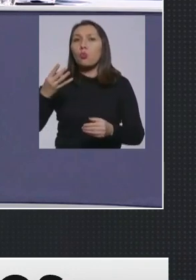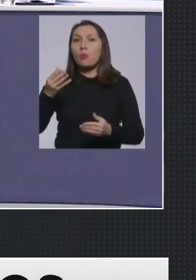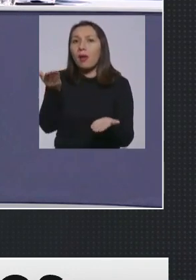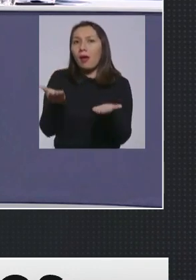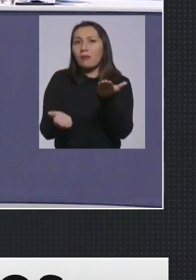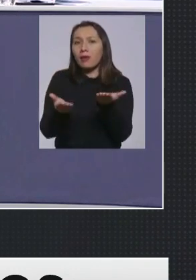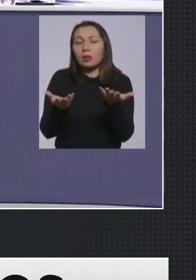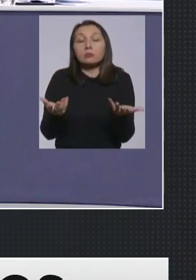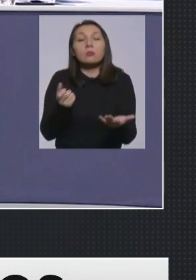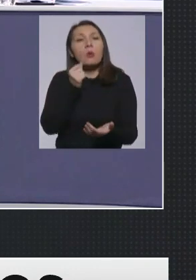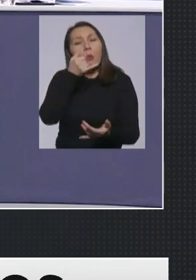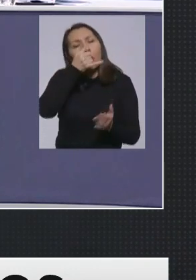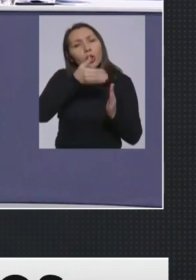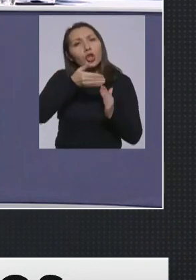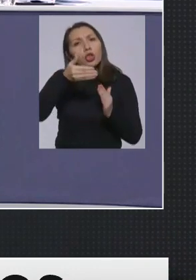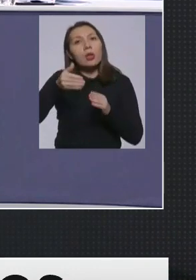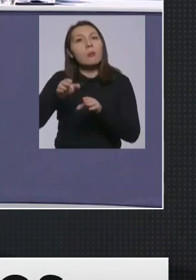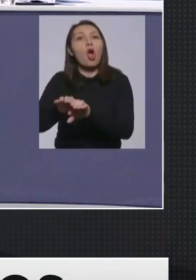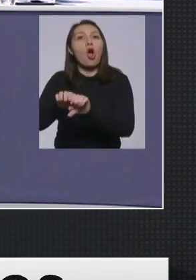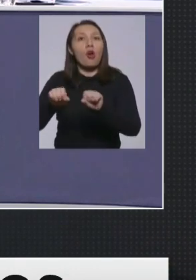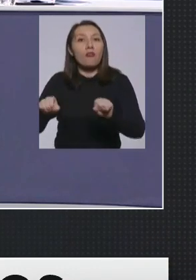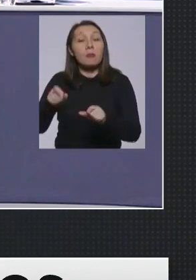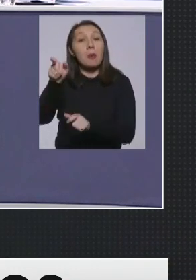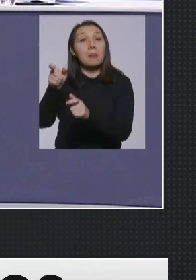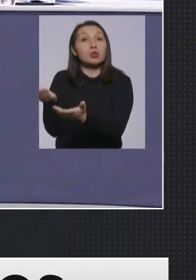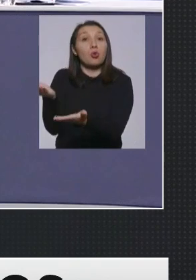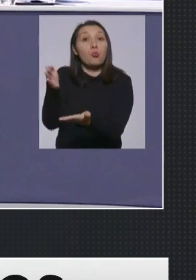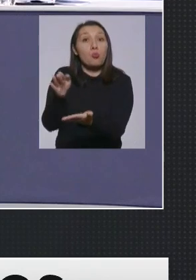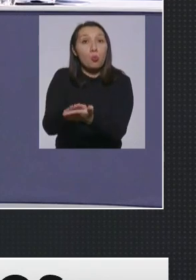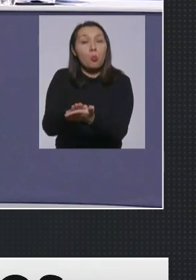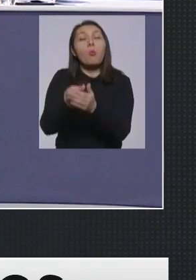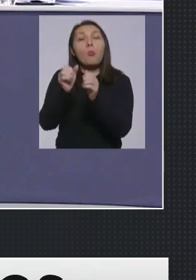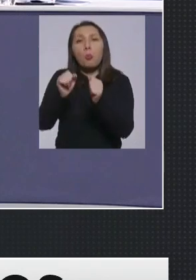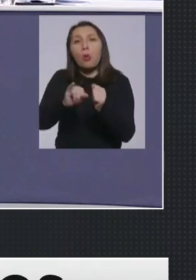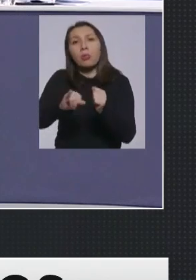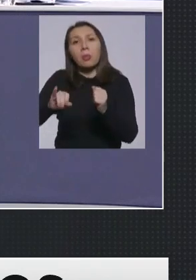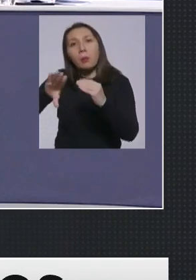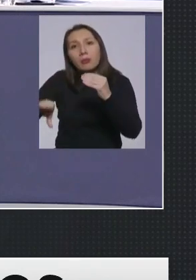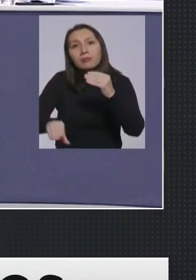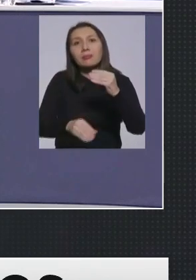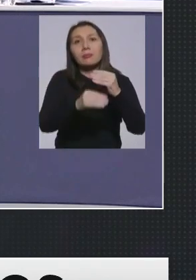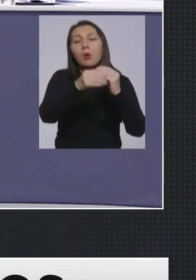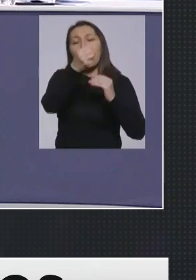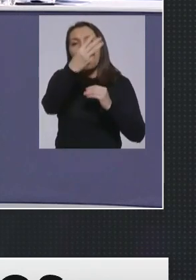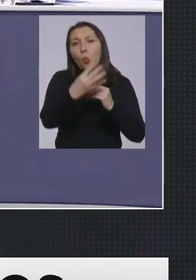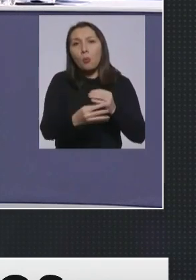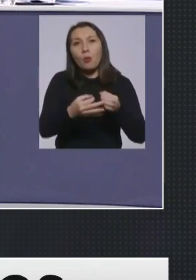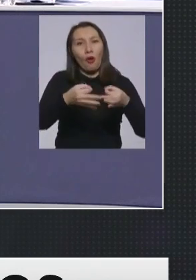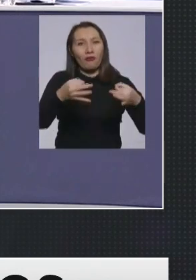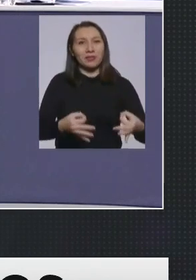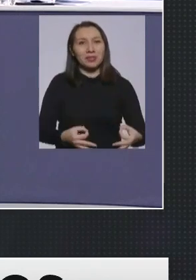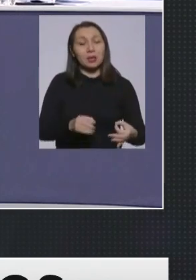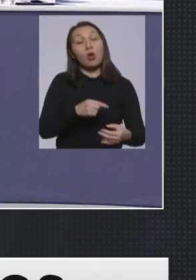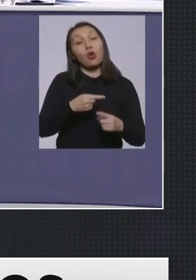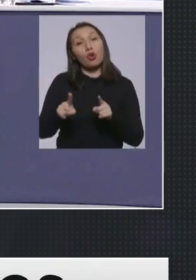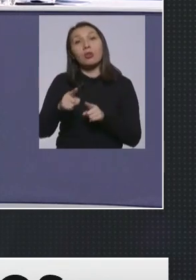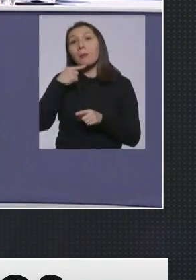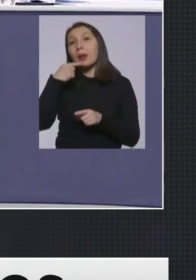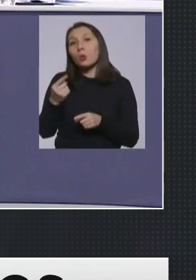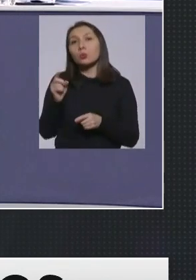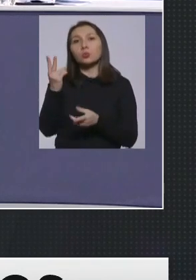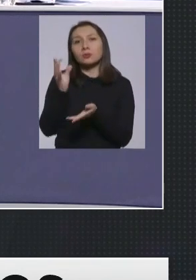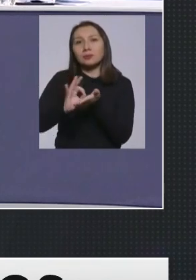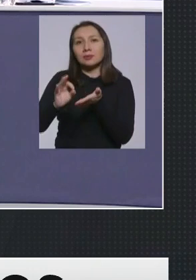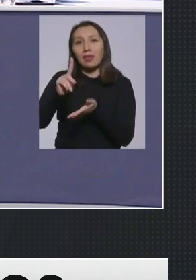balance otros el tiempo de confirmación entre esos procesos para que finalmente se incluyan al conteo y otra pregunta para la subsecretaria